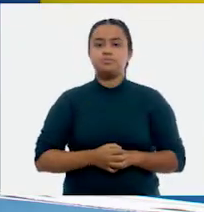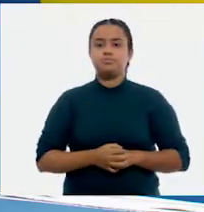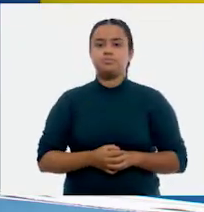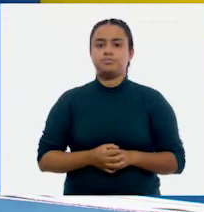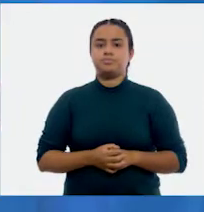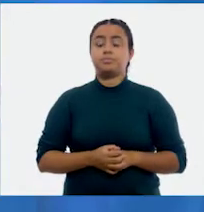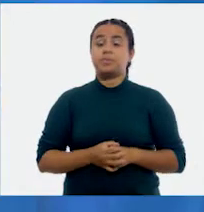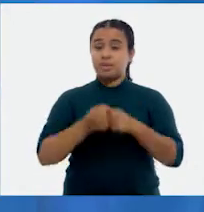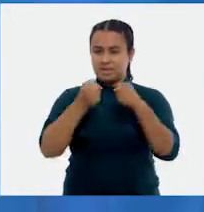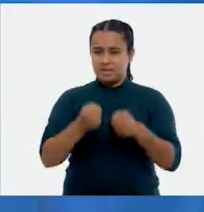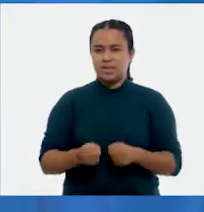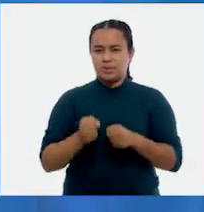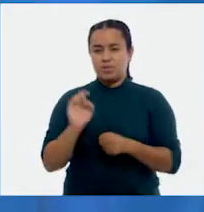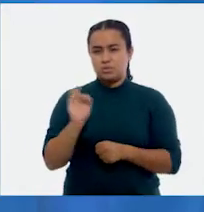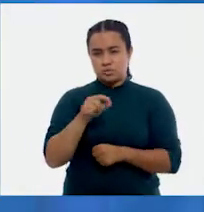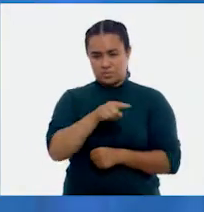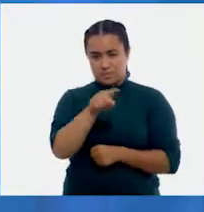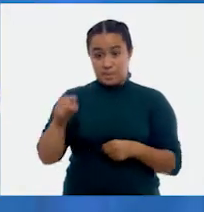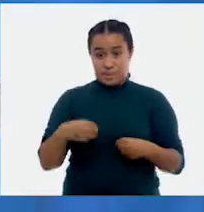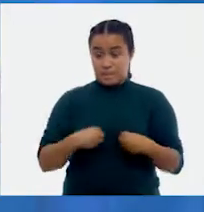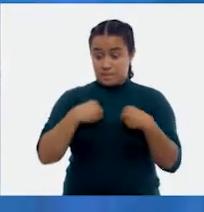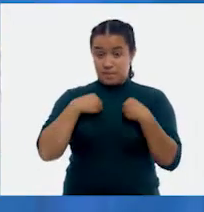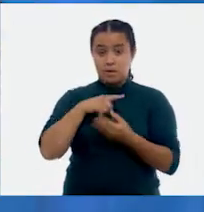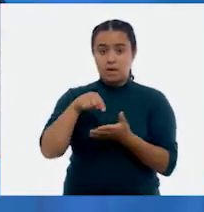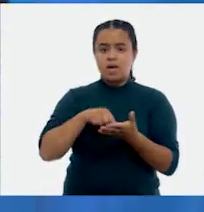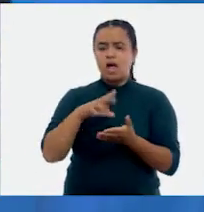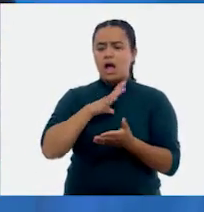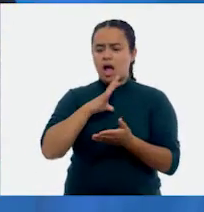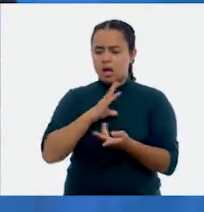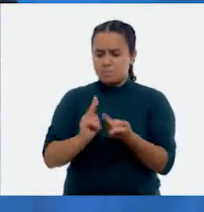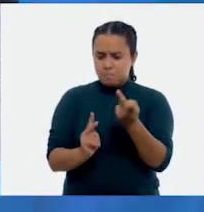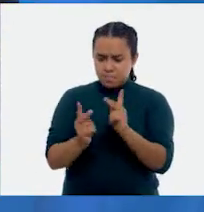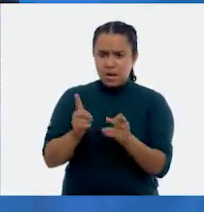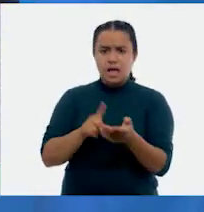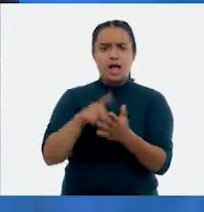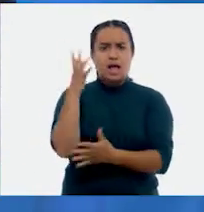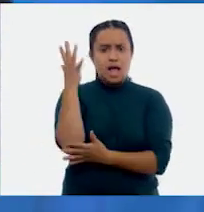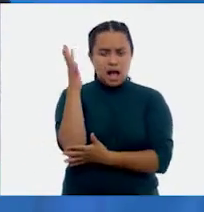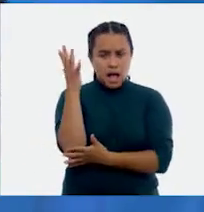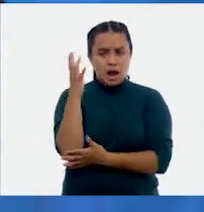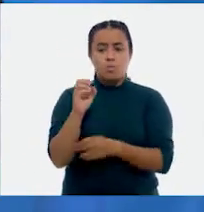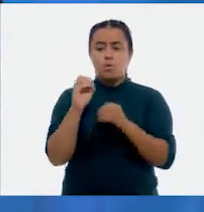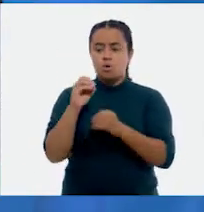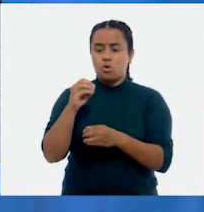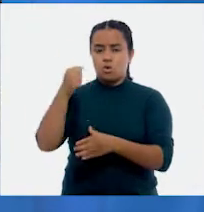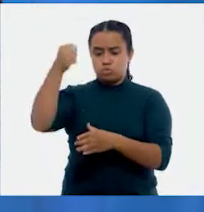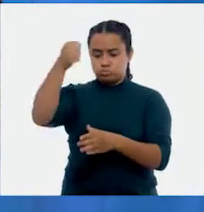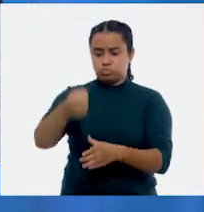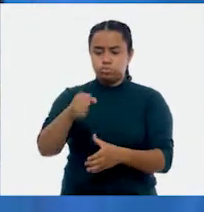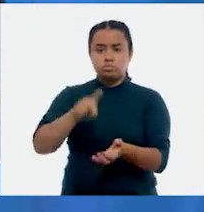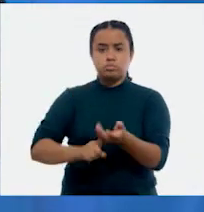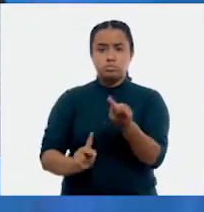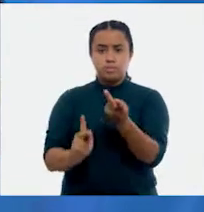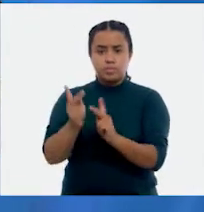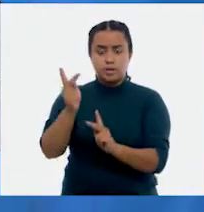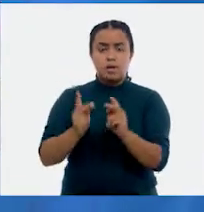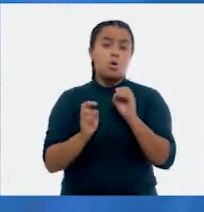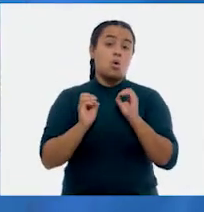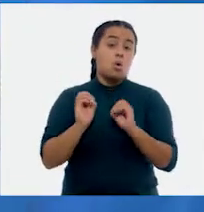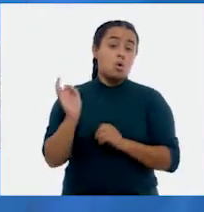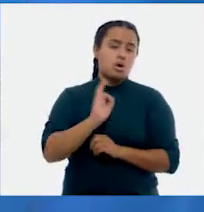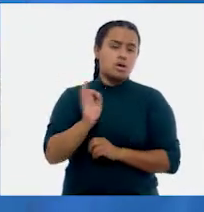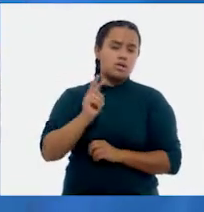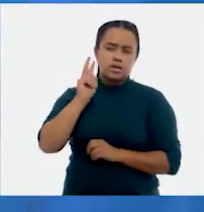Seguramente en el lugar donde ustedes viven hay un arbusto o un árbol o una maceta con plantas, o han visto